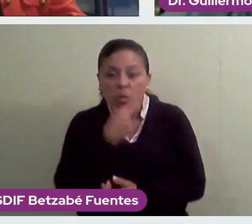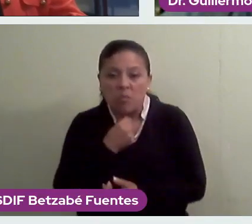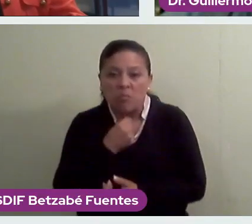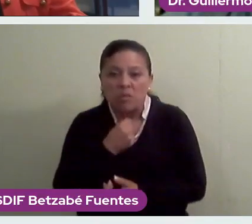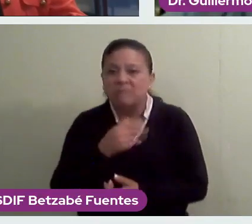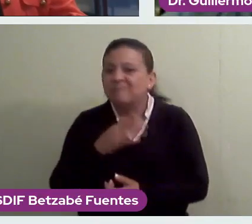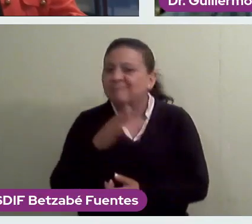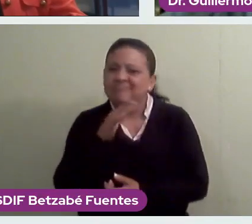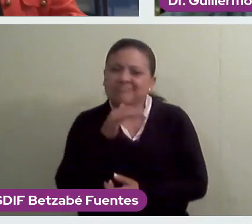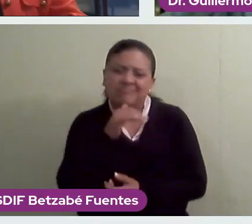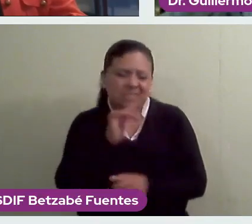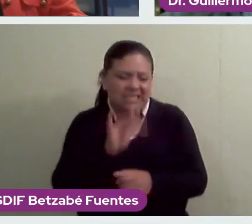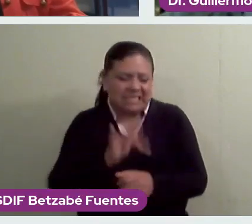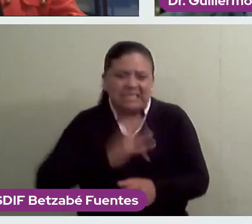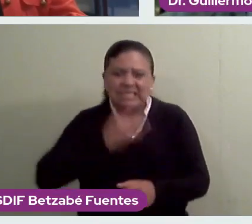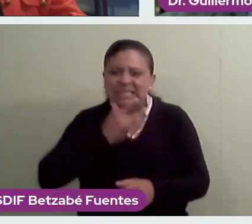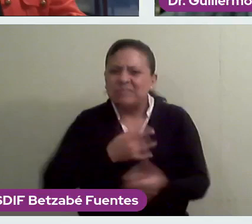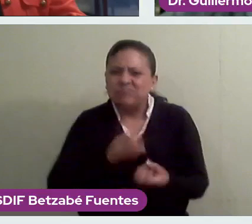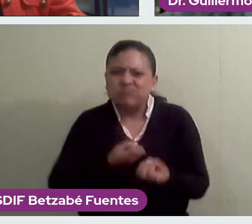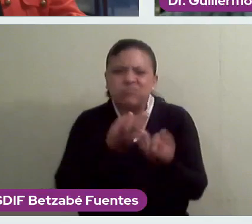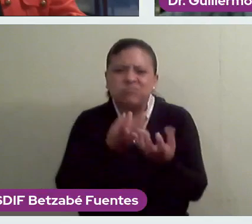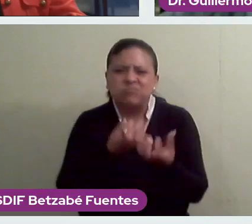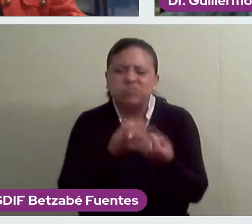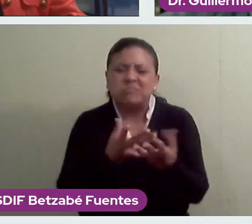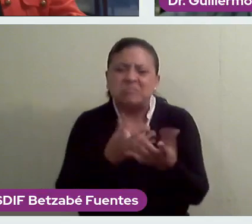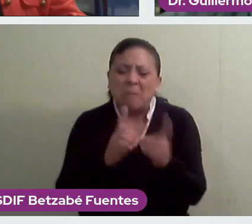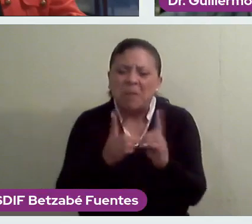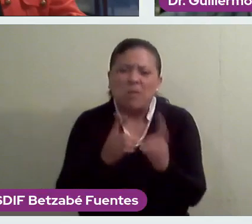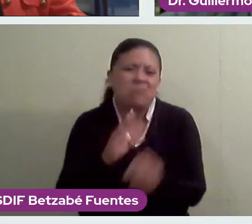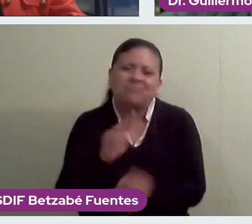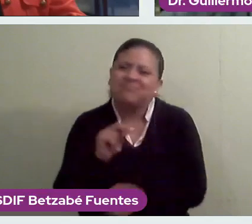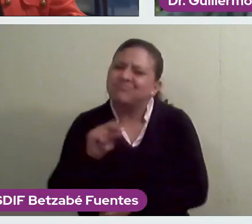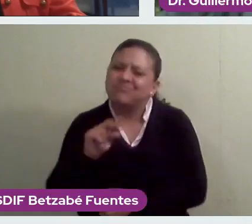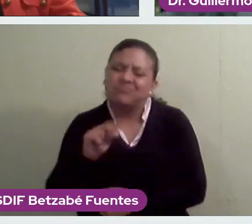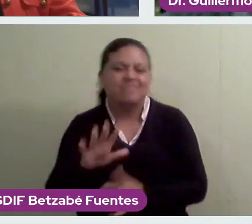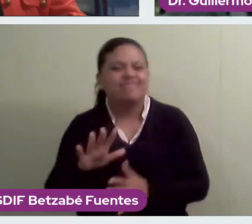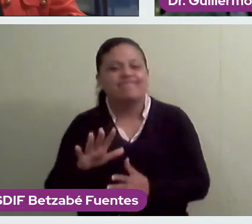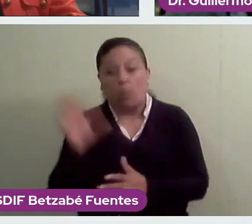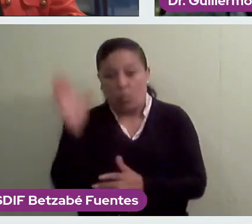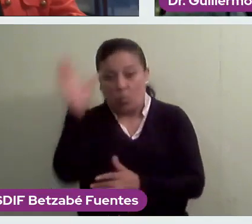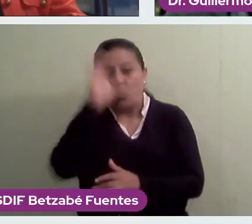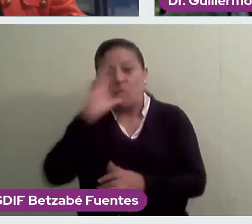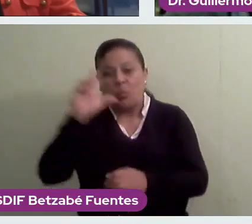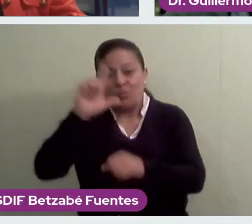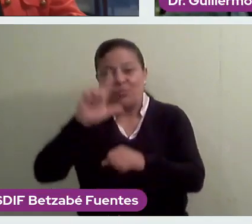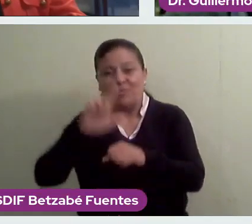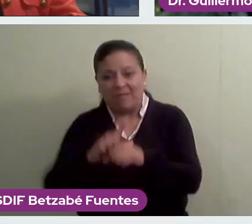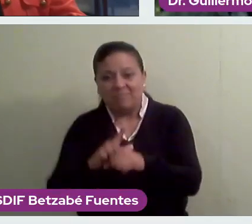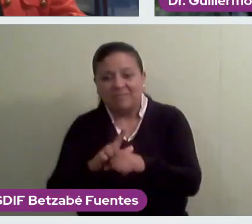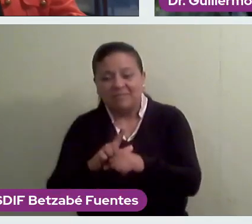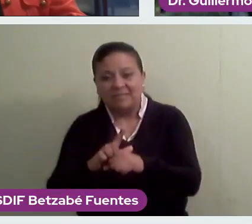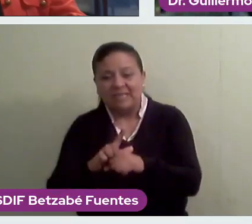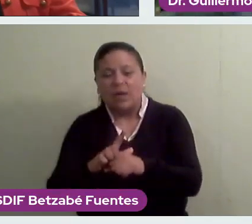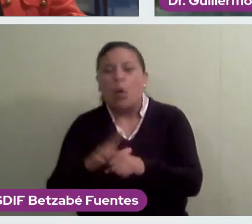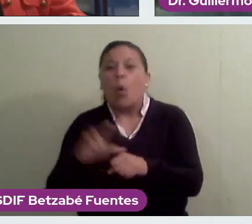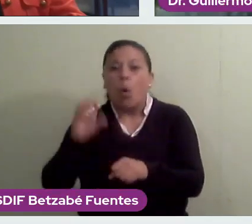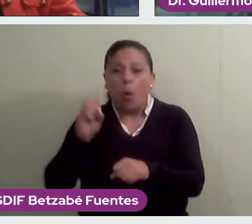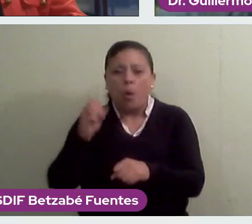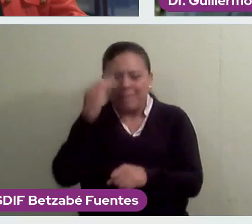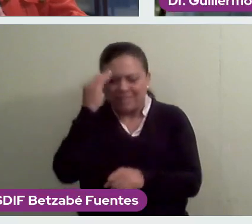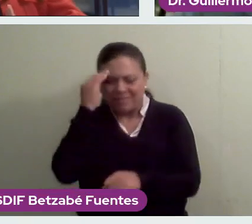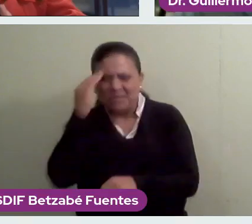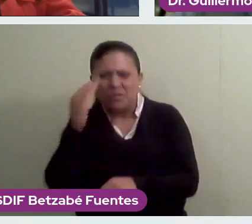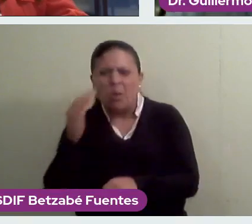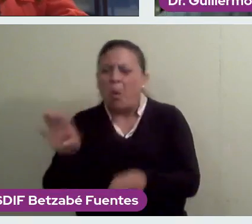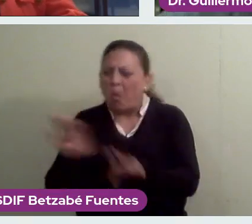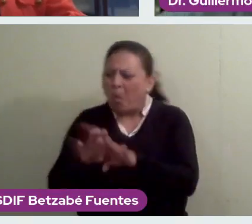ciertas emociones, no se deben deprimir, no, esto es malo, etcétera, etcétera. ¿Cómo yo voy a ir al psicólogo? No estoy loco. ¿Cómo voy a